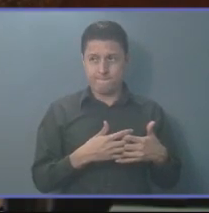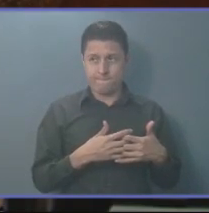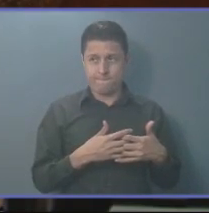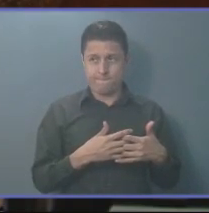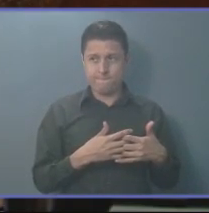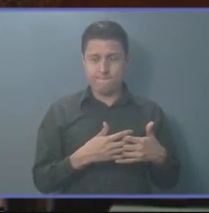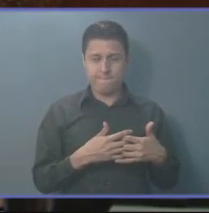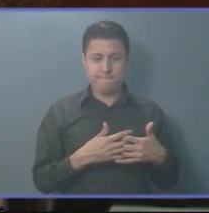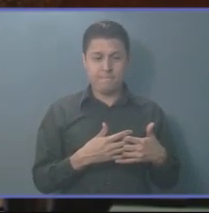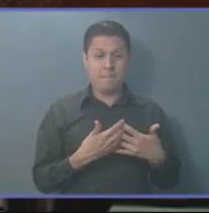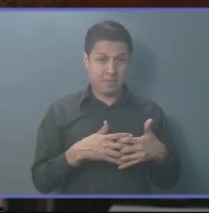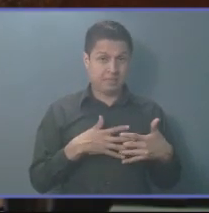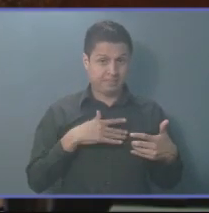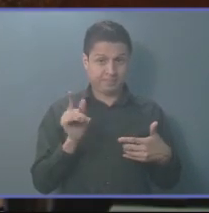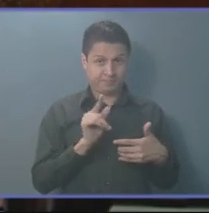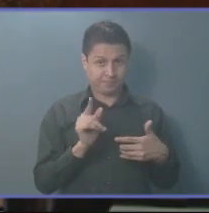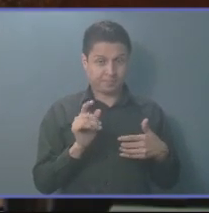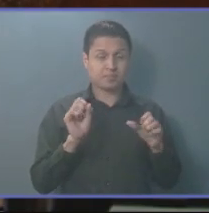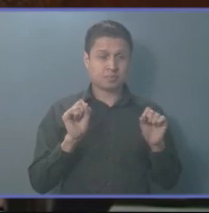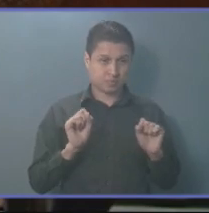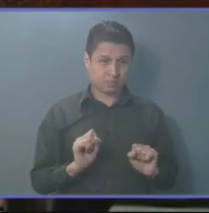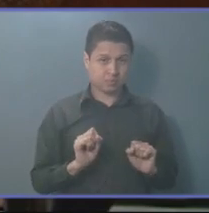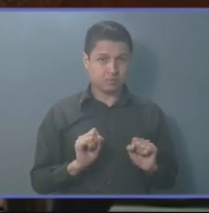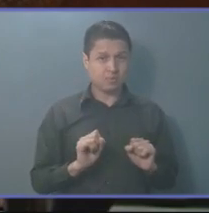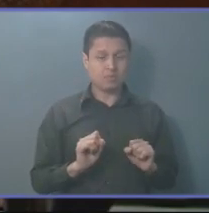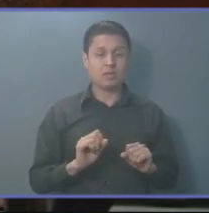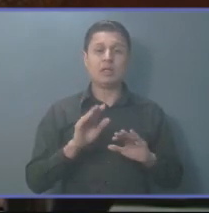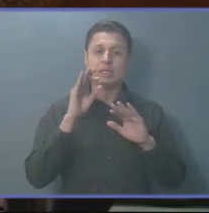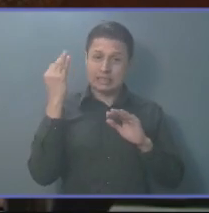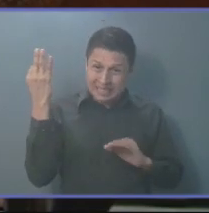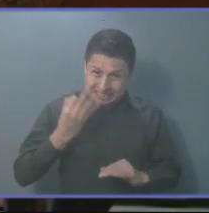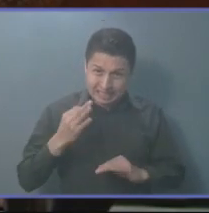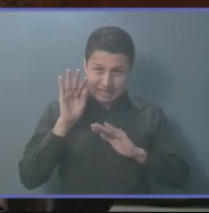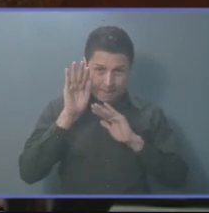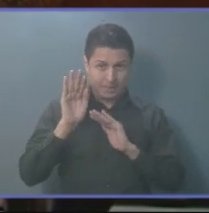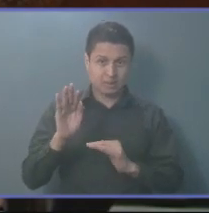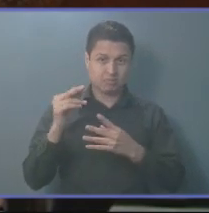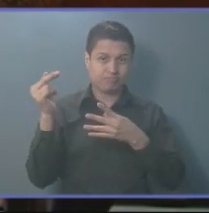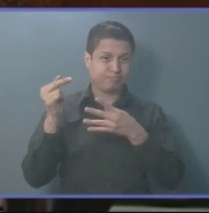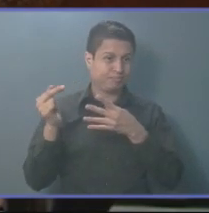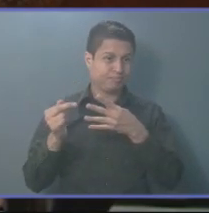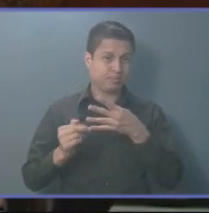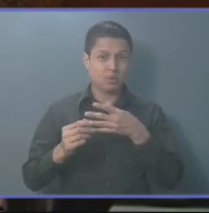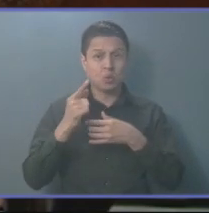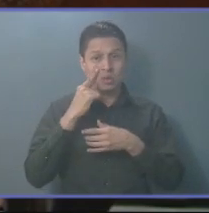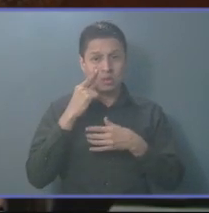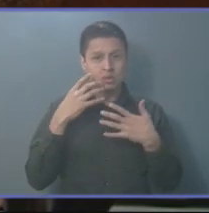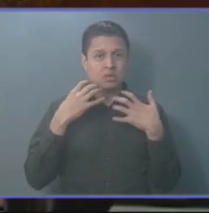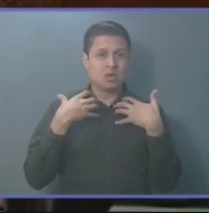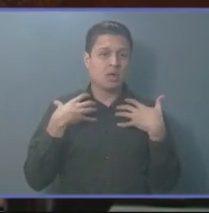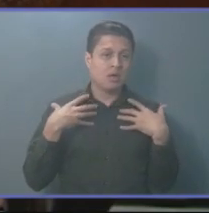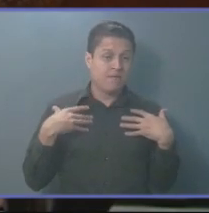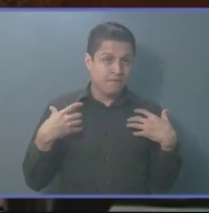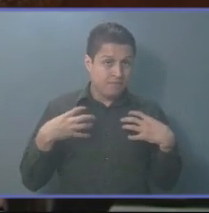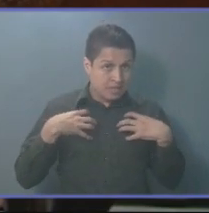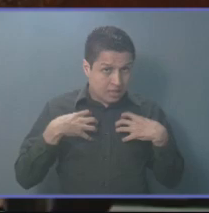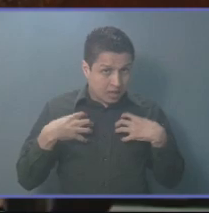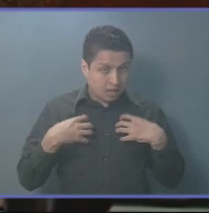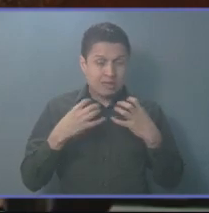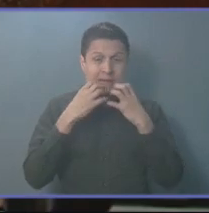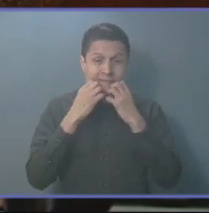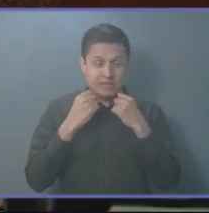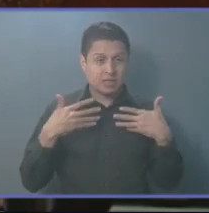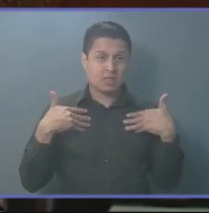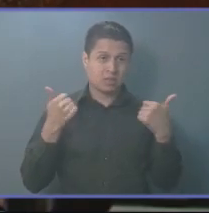y empresas autorizadas para operar deberán acatar e implementar todas las medidas necesarias para resguardar a